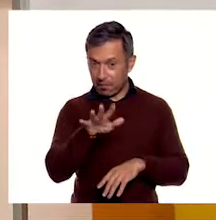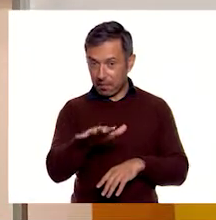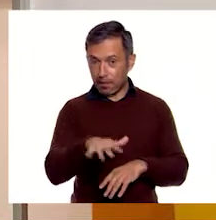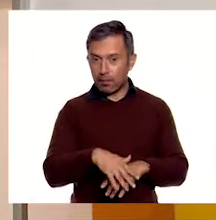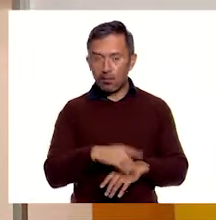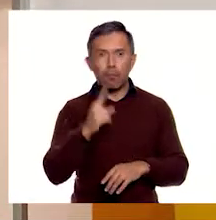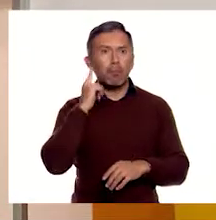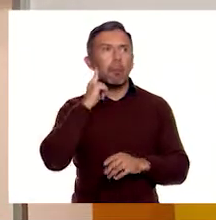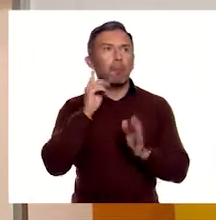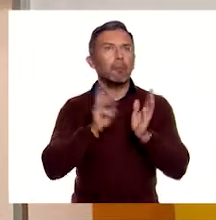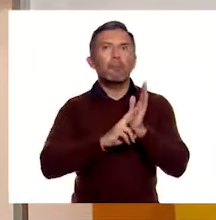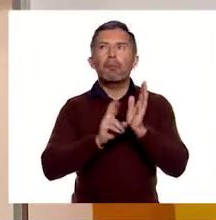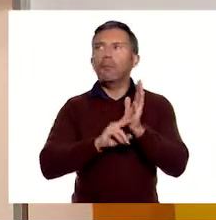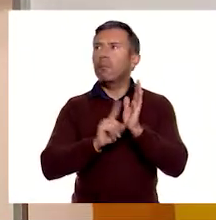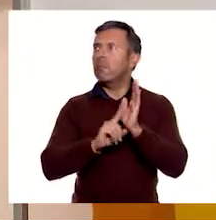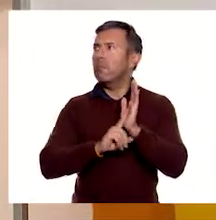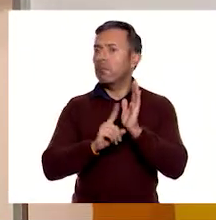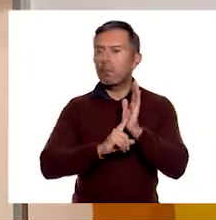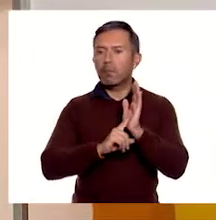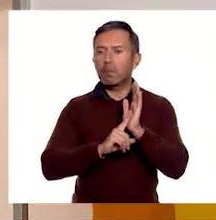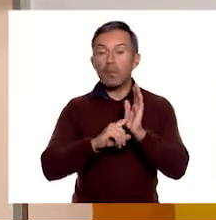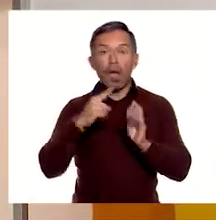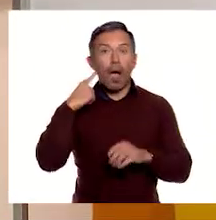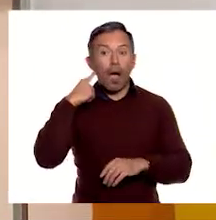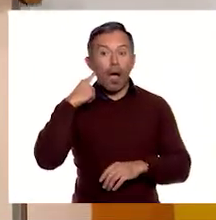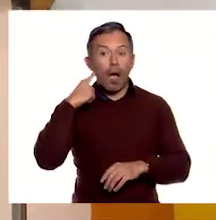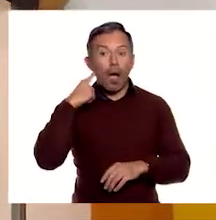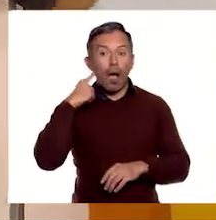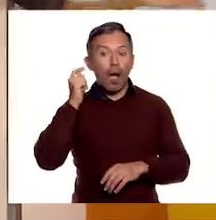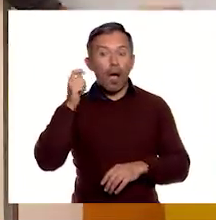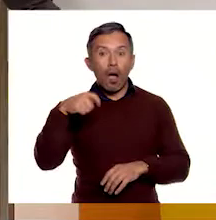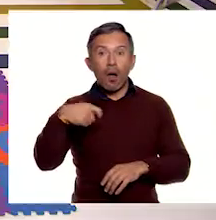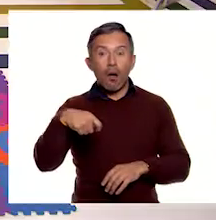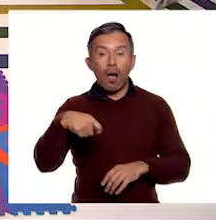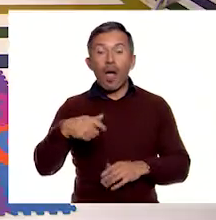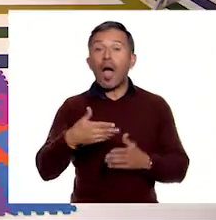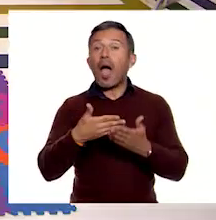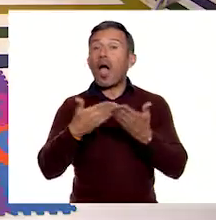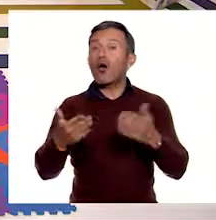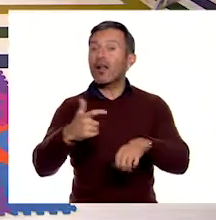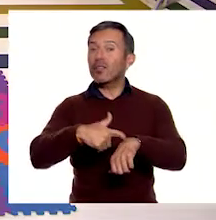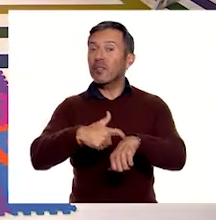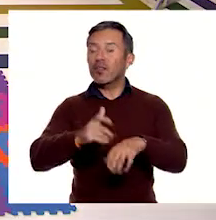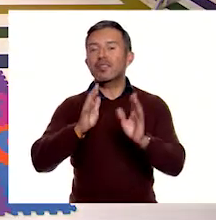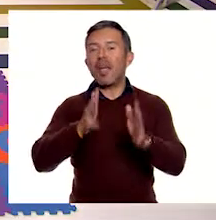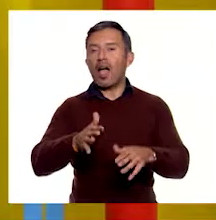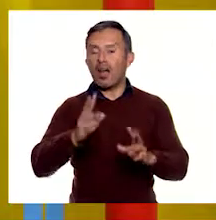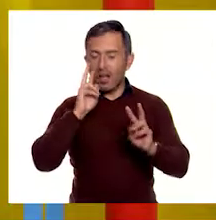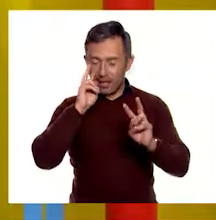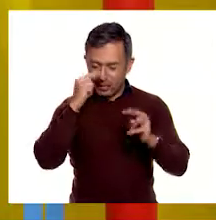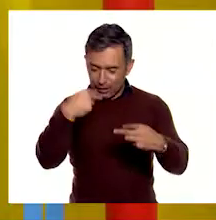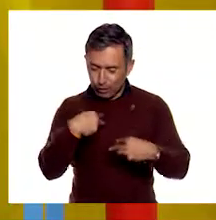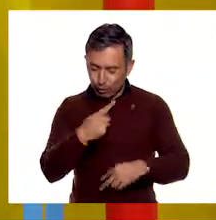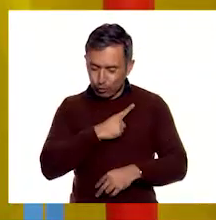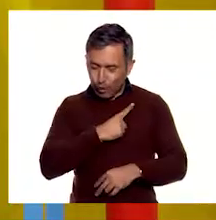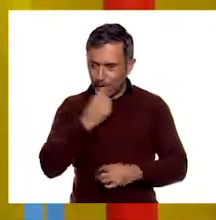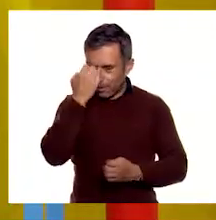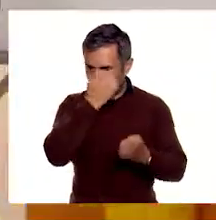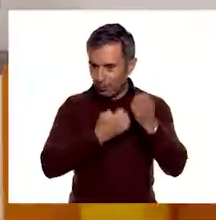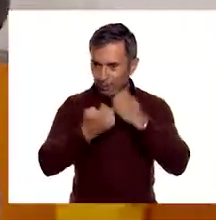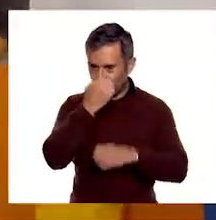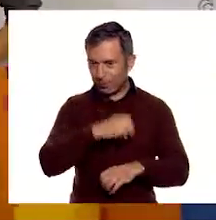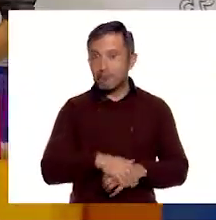hoy se escuchó, ha llegado el momento de la autoevaluación. Muy bien. Muy